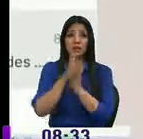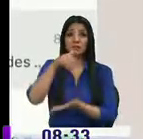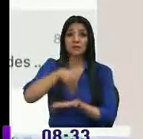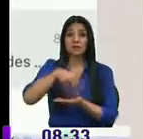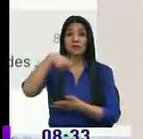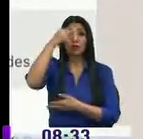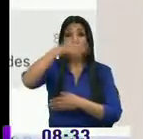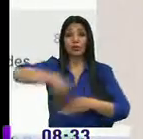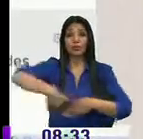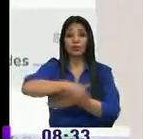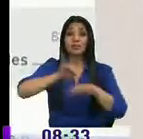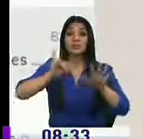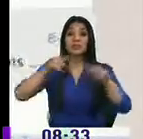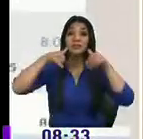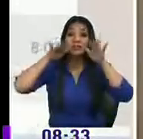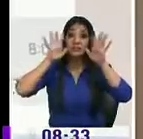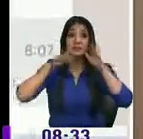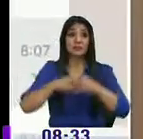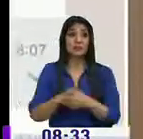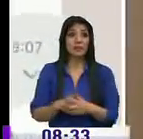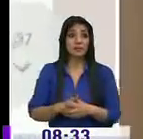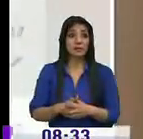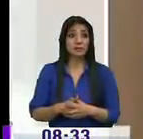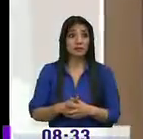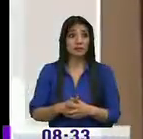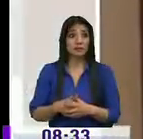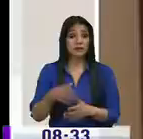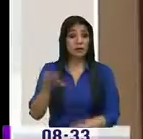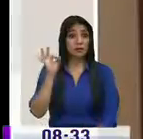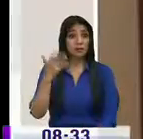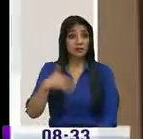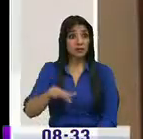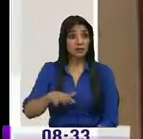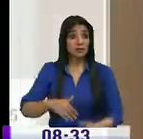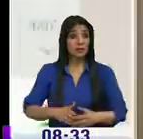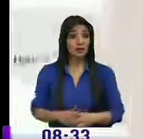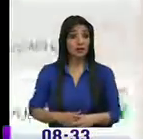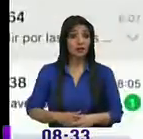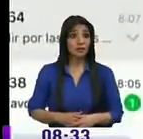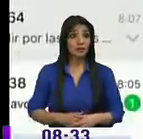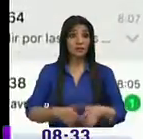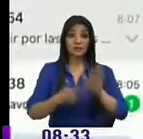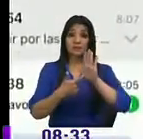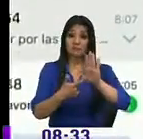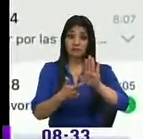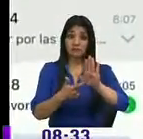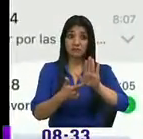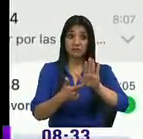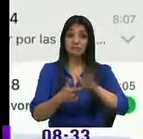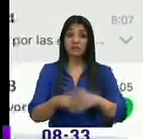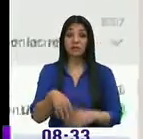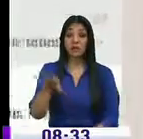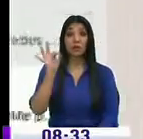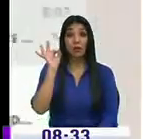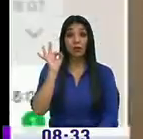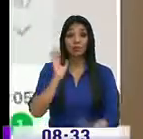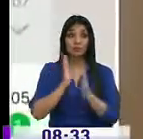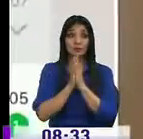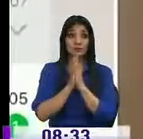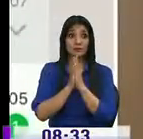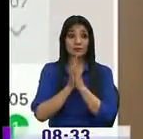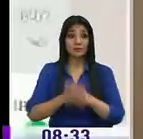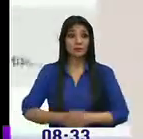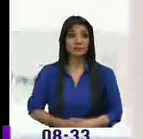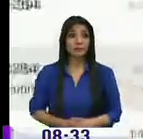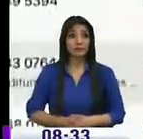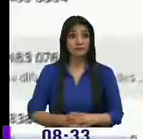de diciembre. Es Ashley Farah, Pisuete, Perugachi. ¿Será que ya la encontraron? Si no, con mucho gusto lo ayudamos. Ojalá lo hayan encontrado o haya